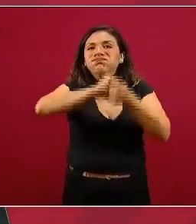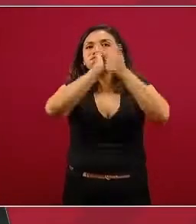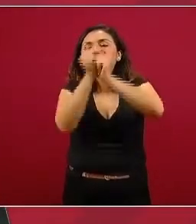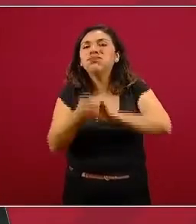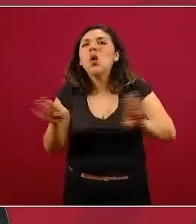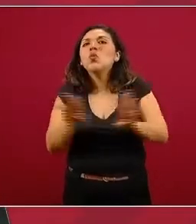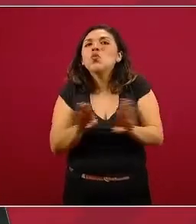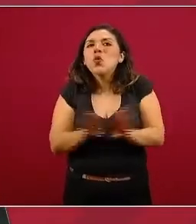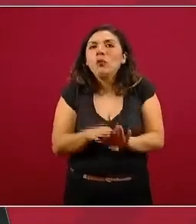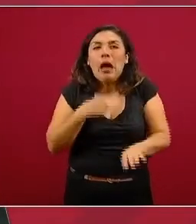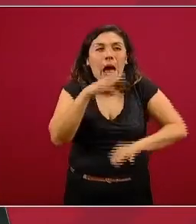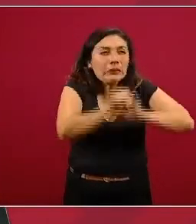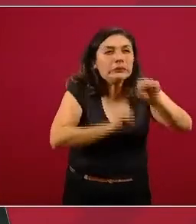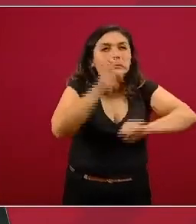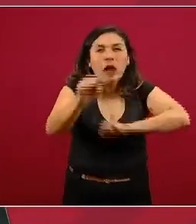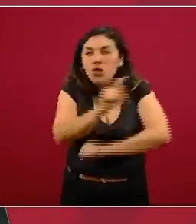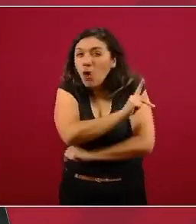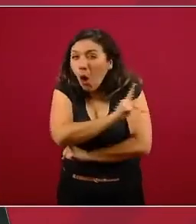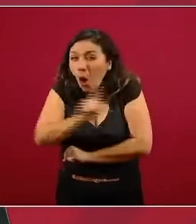de transmisión.